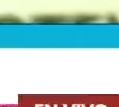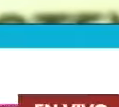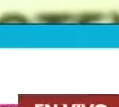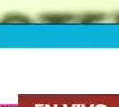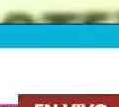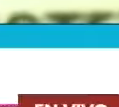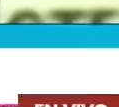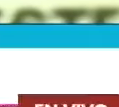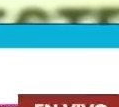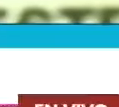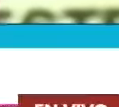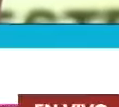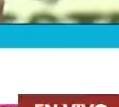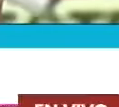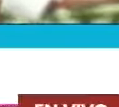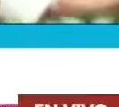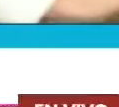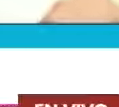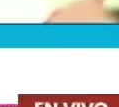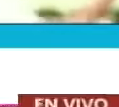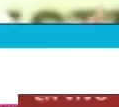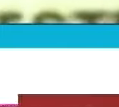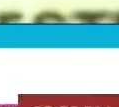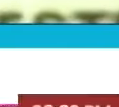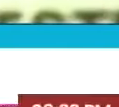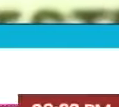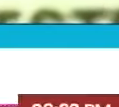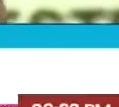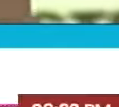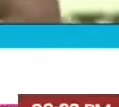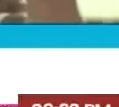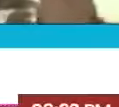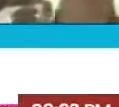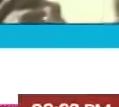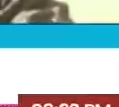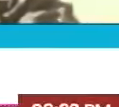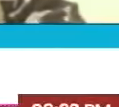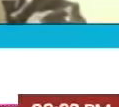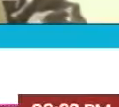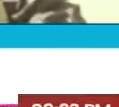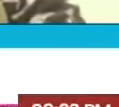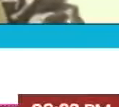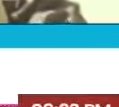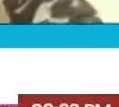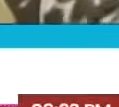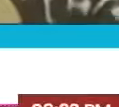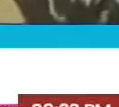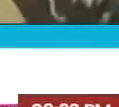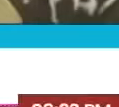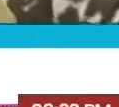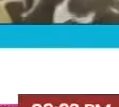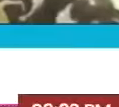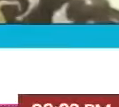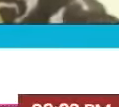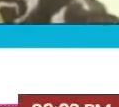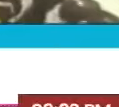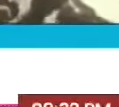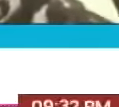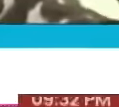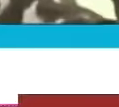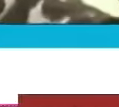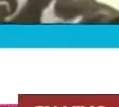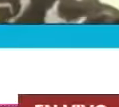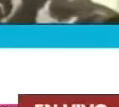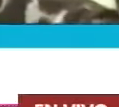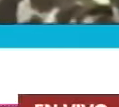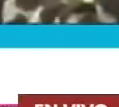Y si la patria nos llama, pues la patria tú y yo, con vista al frente soy